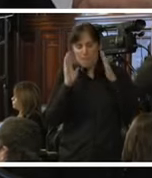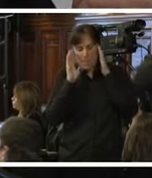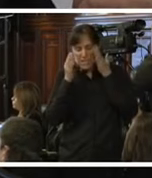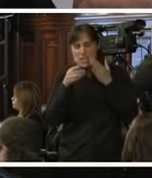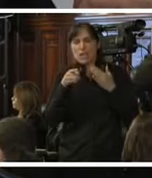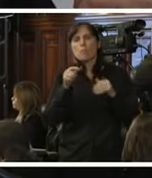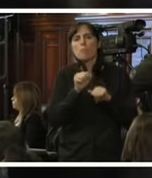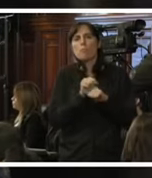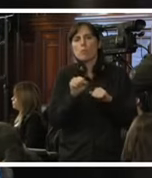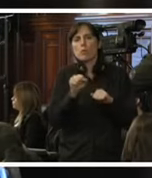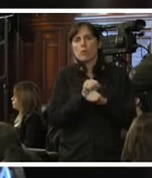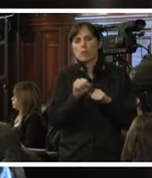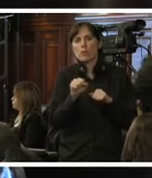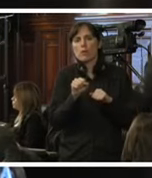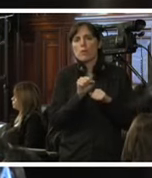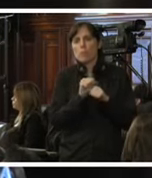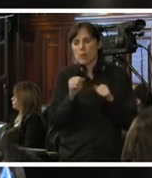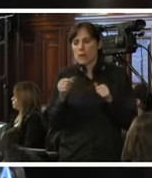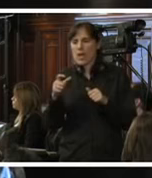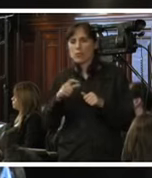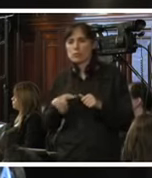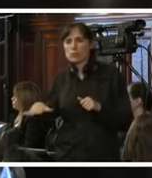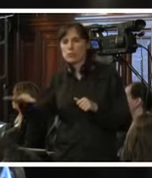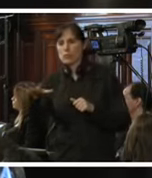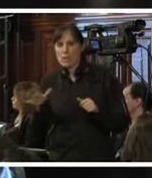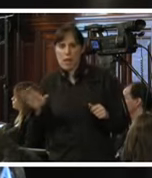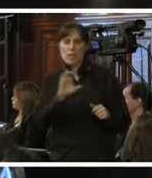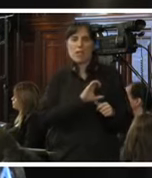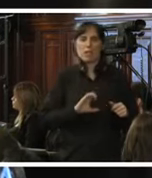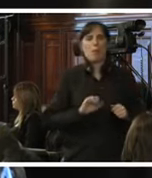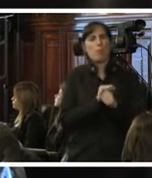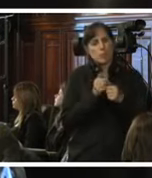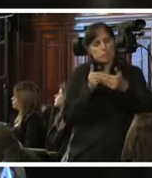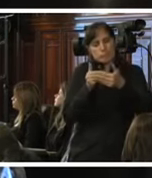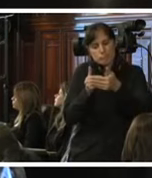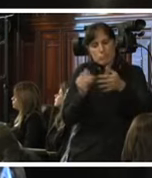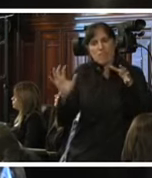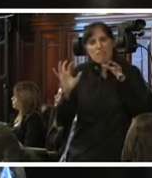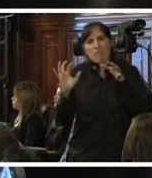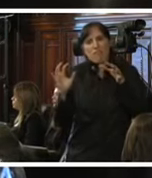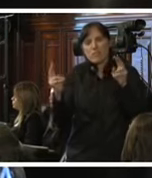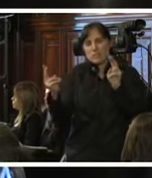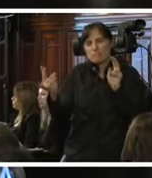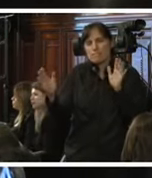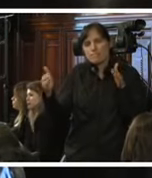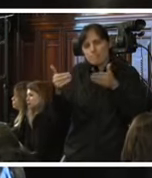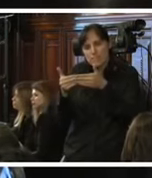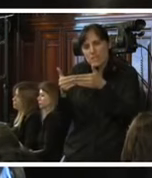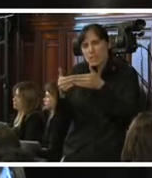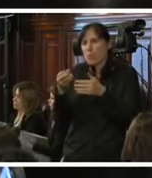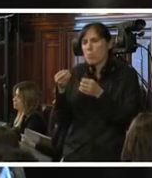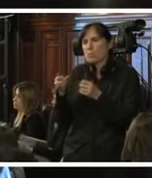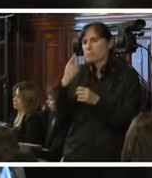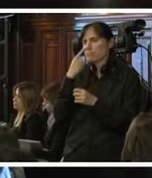que exista de acercamiento entre la sociedad civil y el Estado. La verdad que me preocupa un poco la